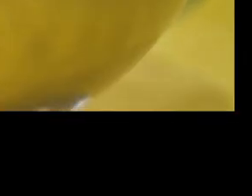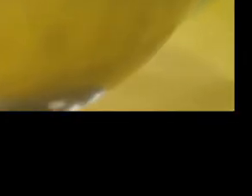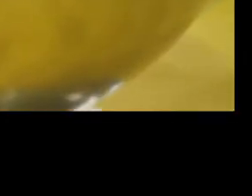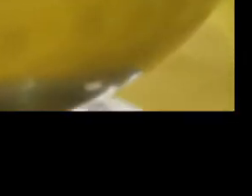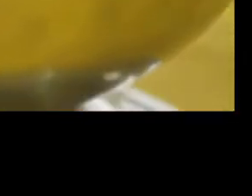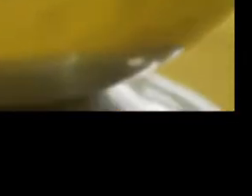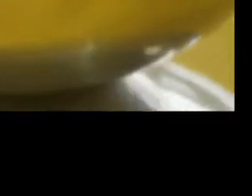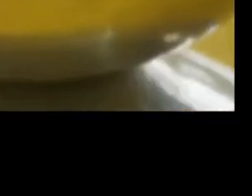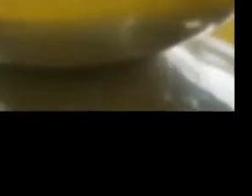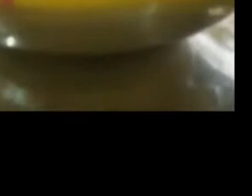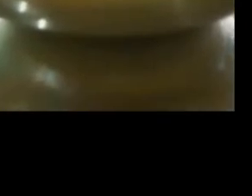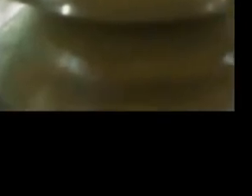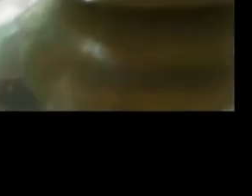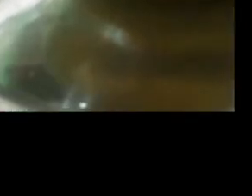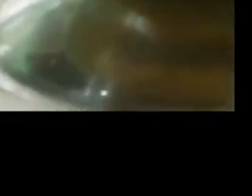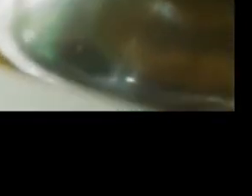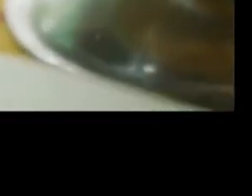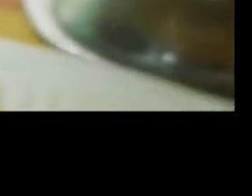y